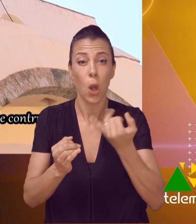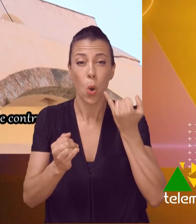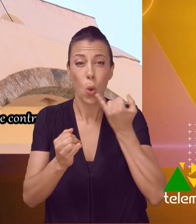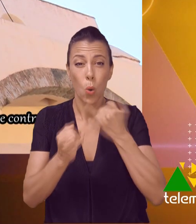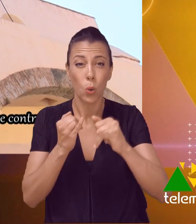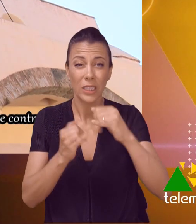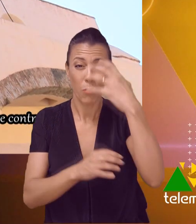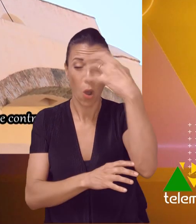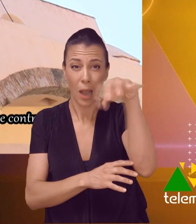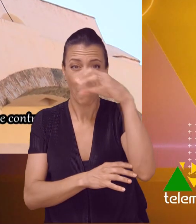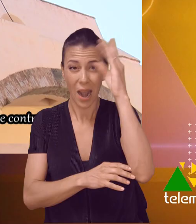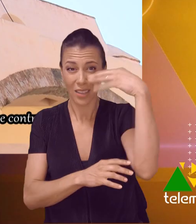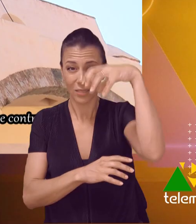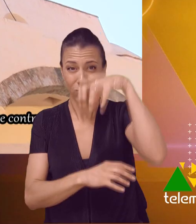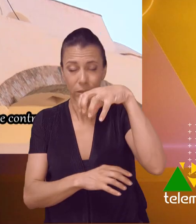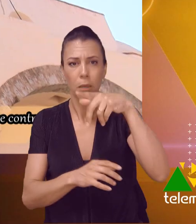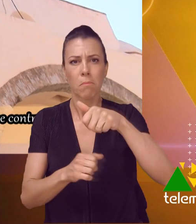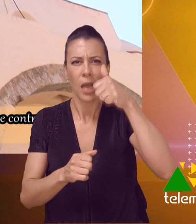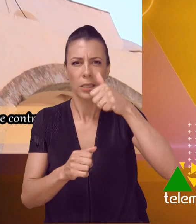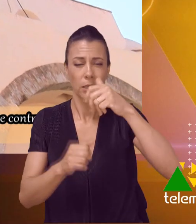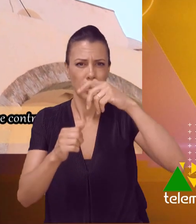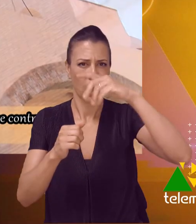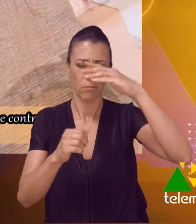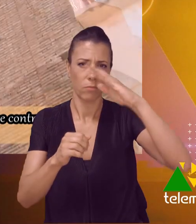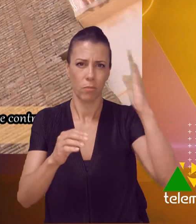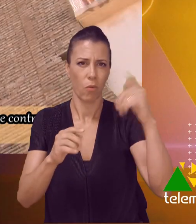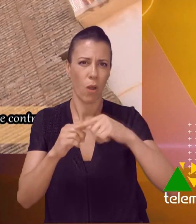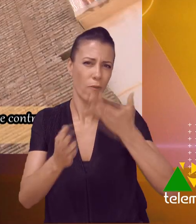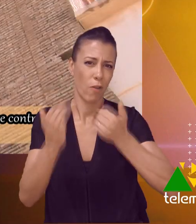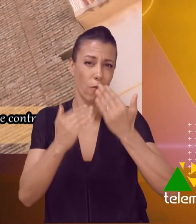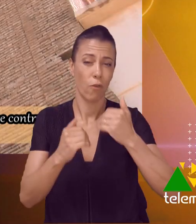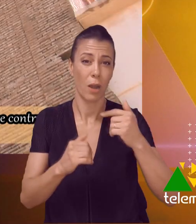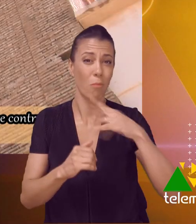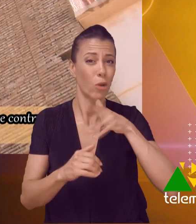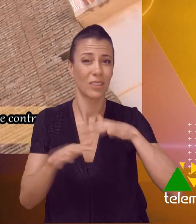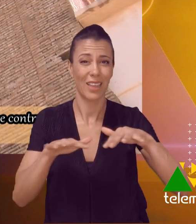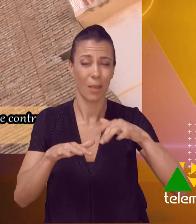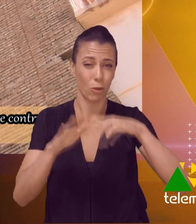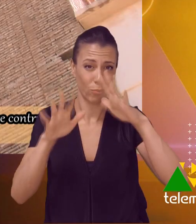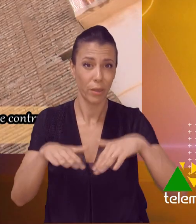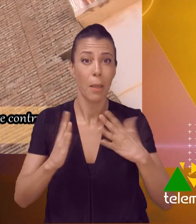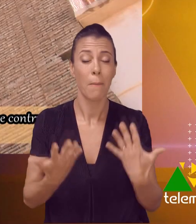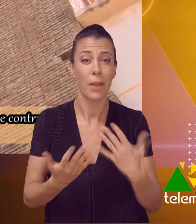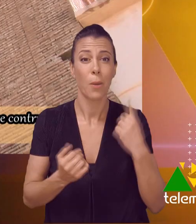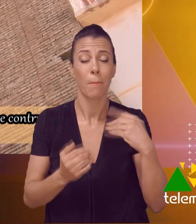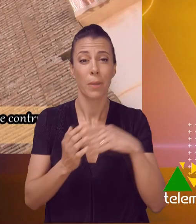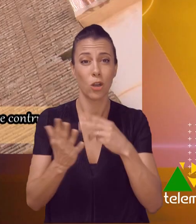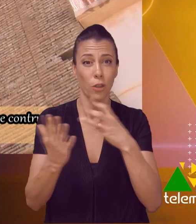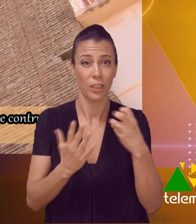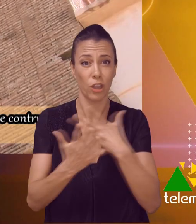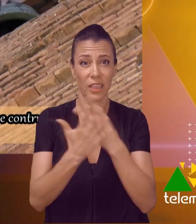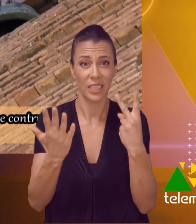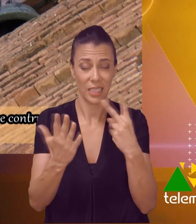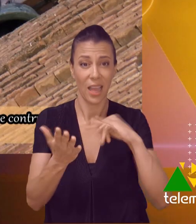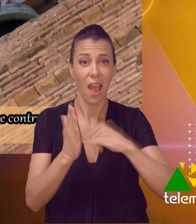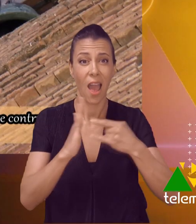de las campanas, que es el que más se afectó con los terremotos de 1804. Y en 1817 Miguel Cirre, que es un arquitecto de